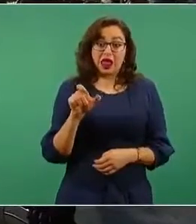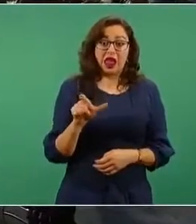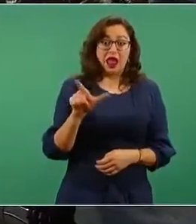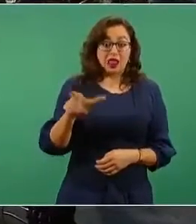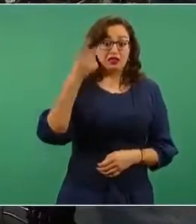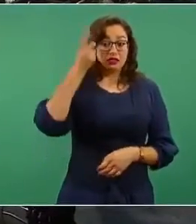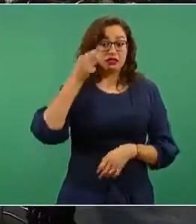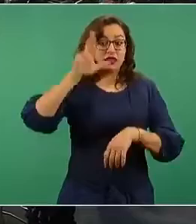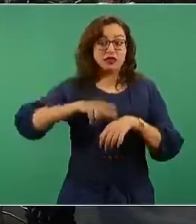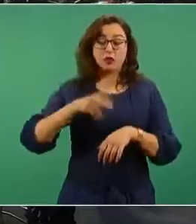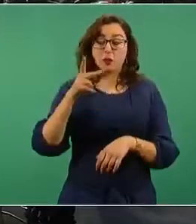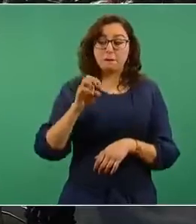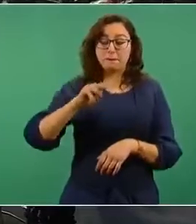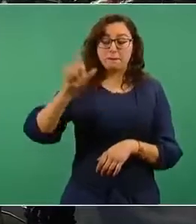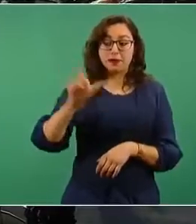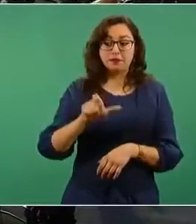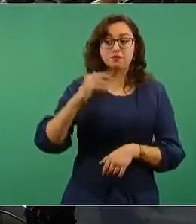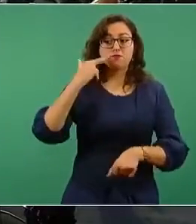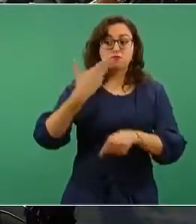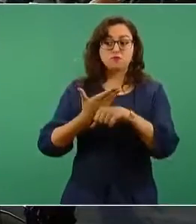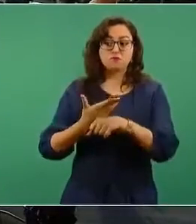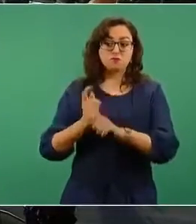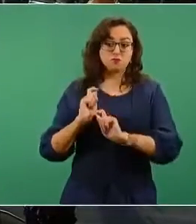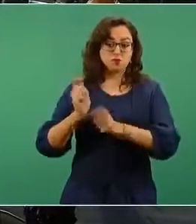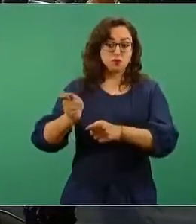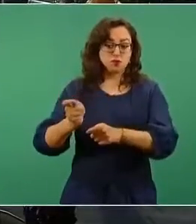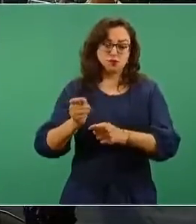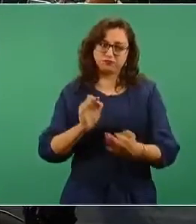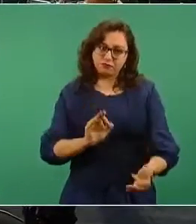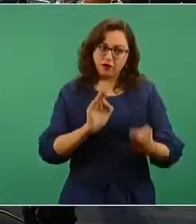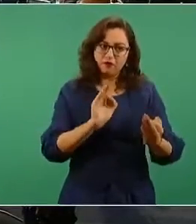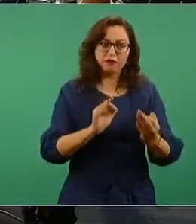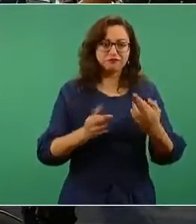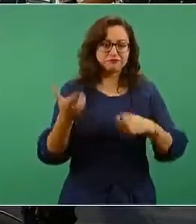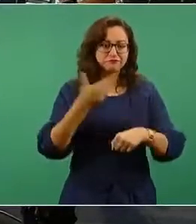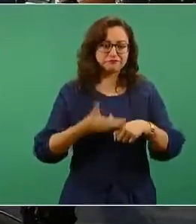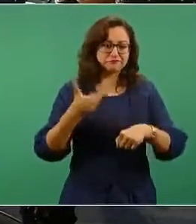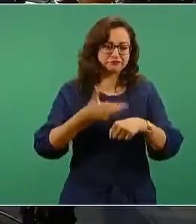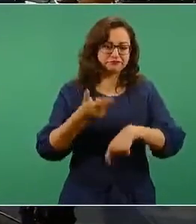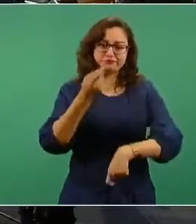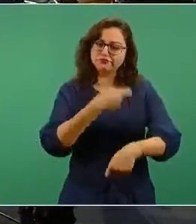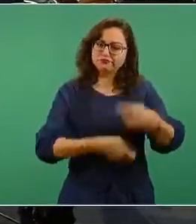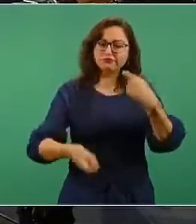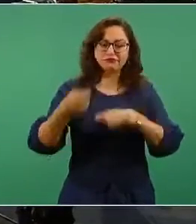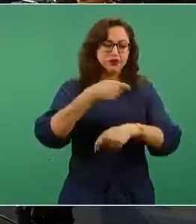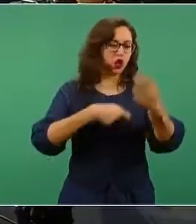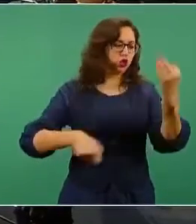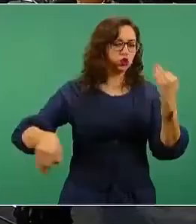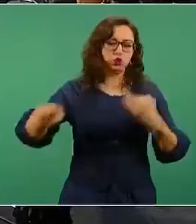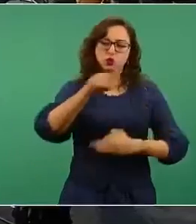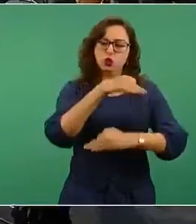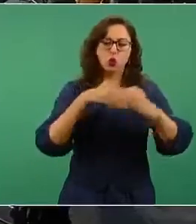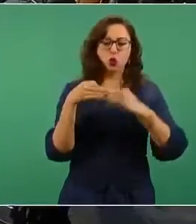todo este proceso de acuerdo con la empresa